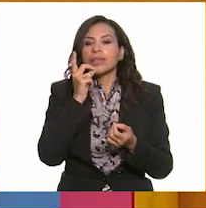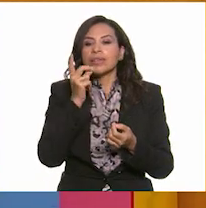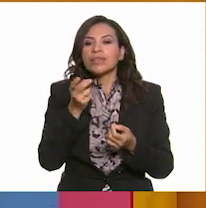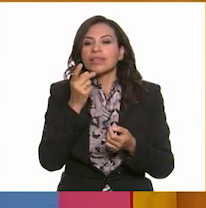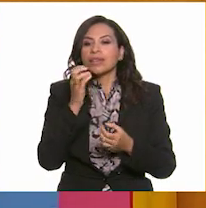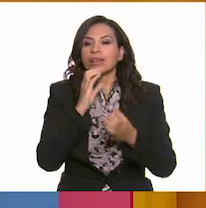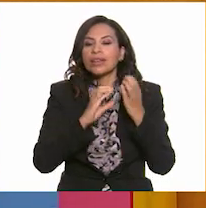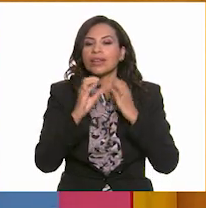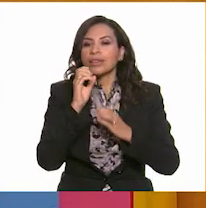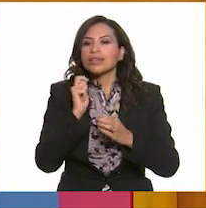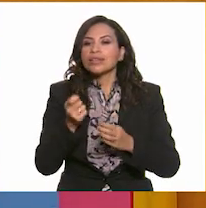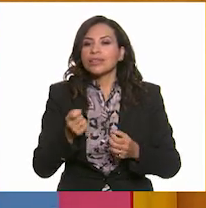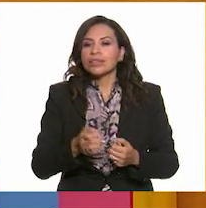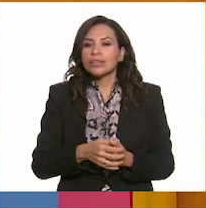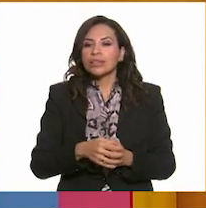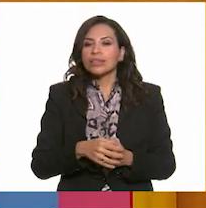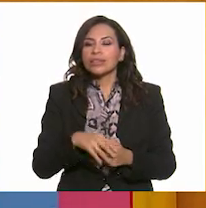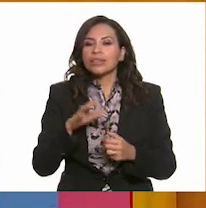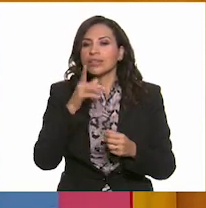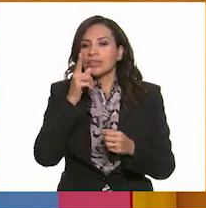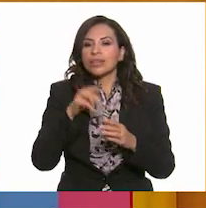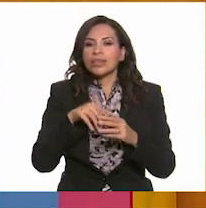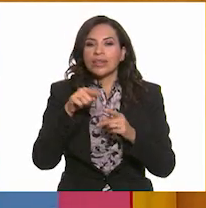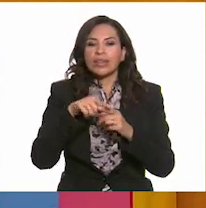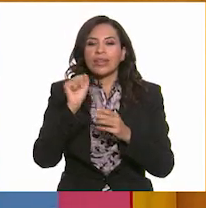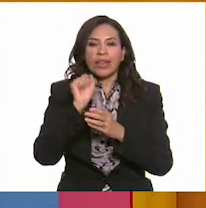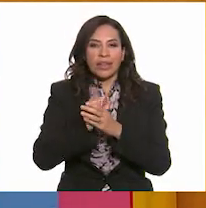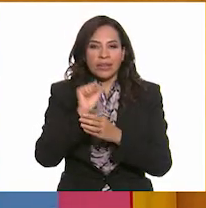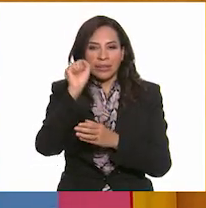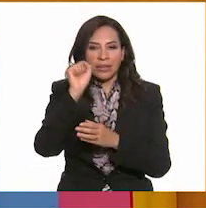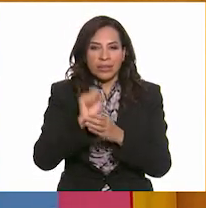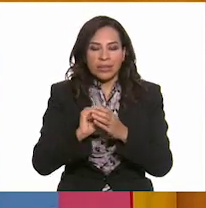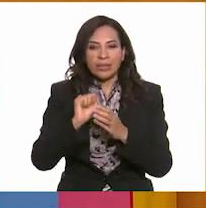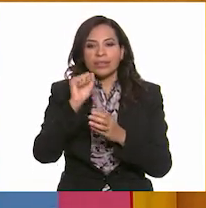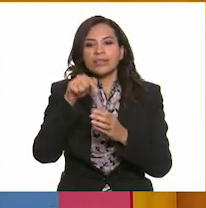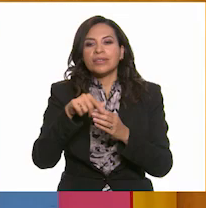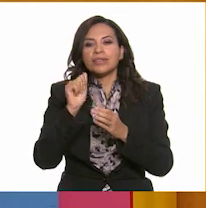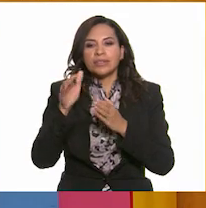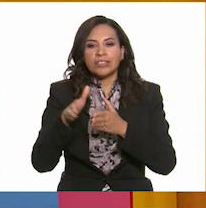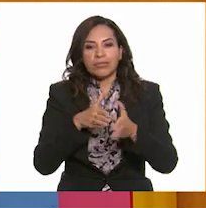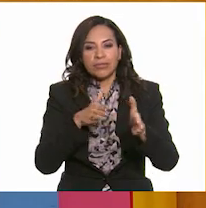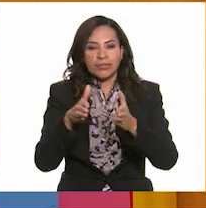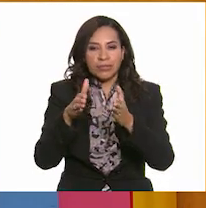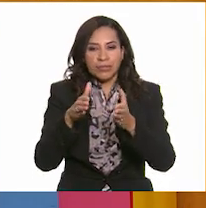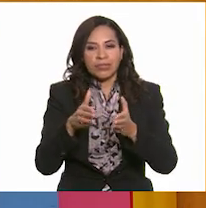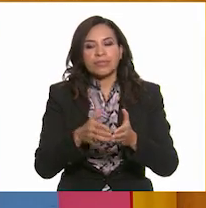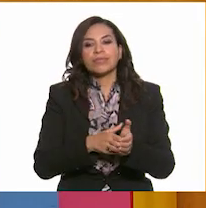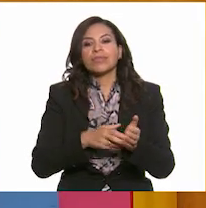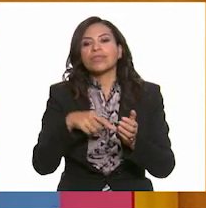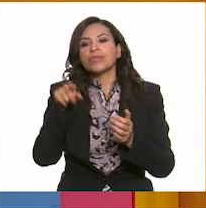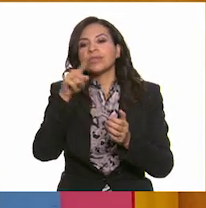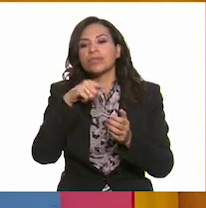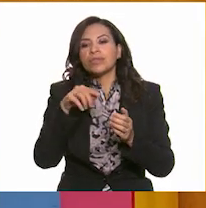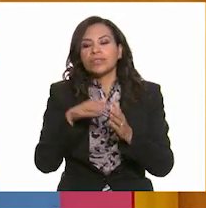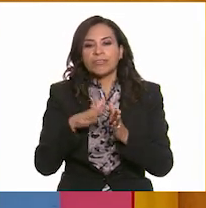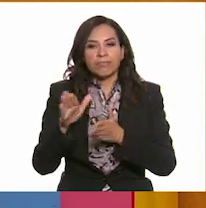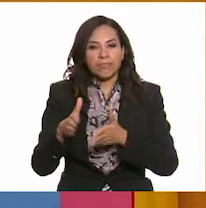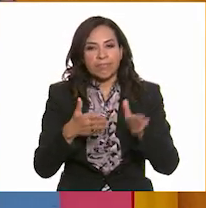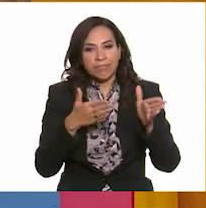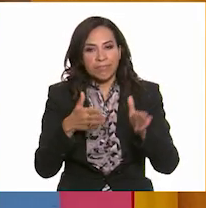dice la canción así. Arriba y abajo por los callejones y mientras se canta, ¿sí?, ustedes se